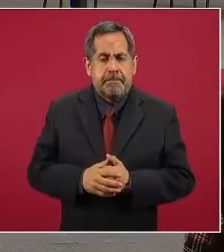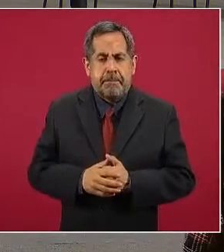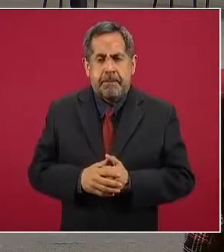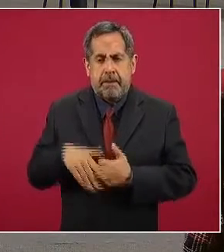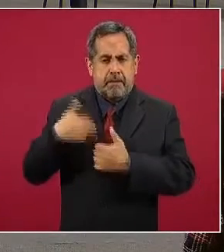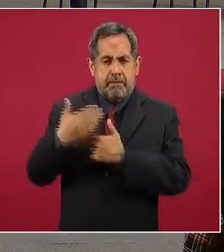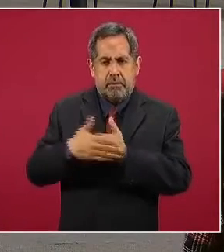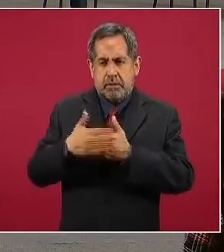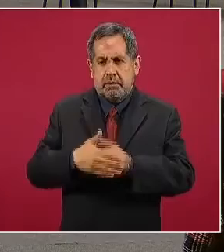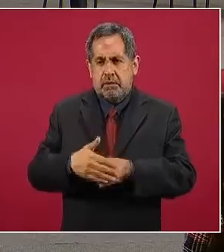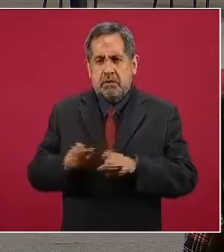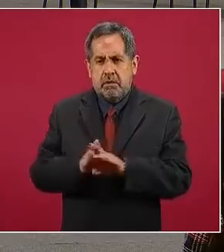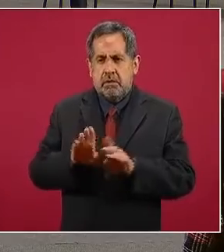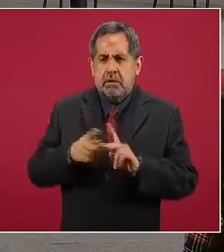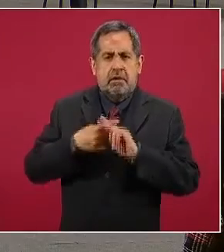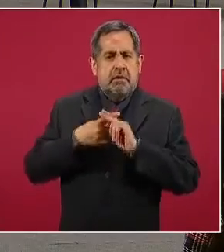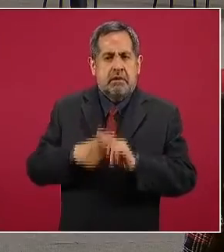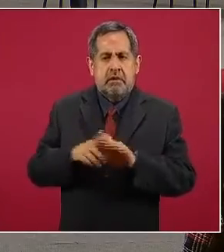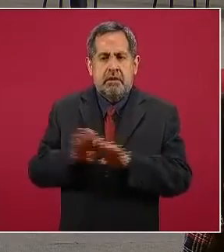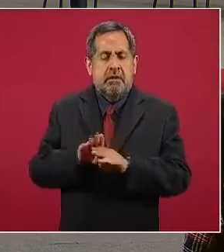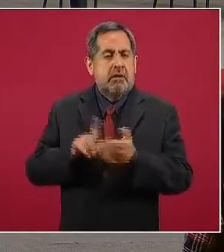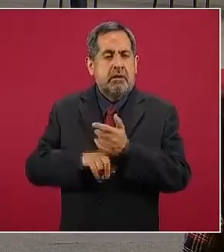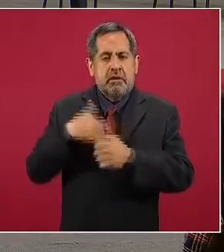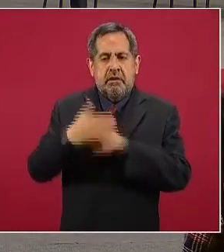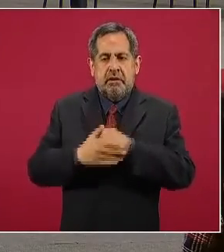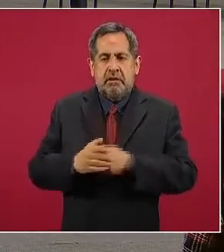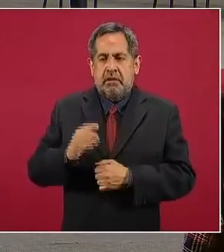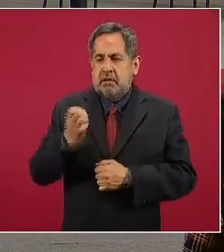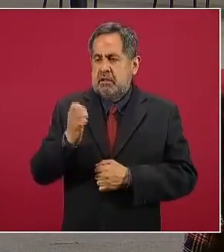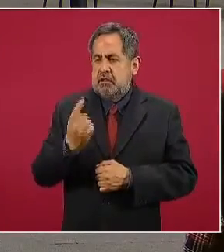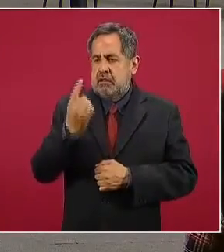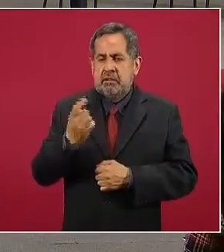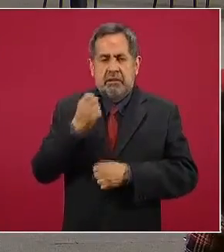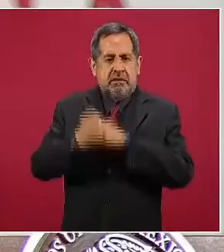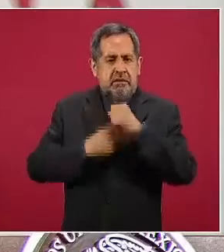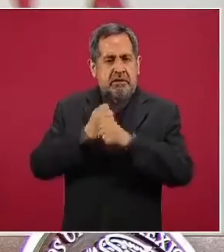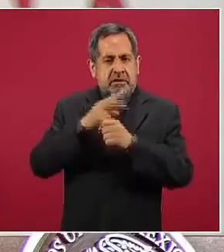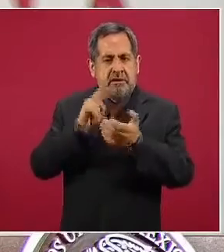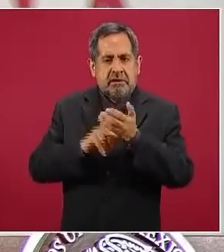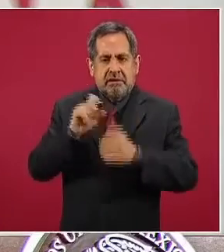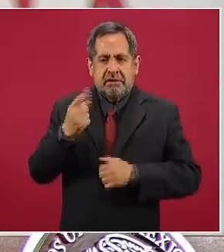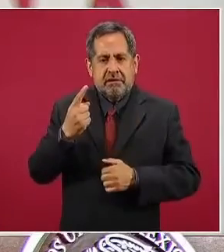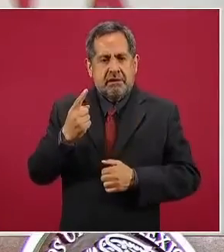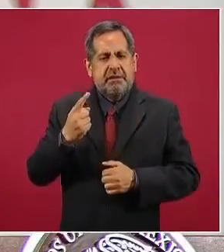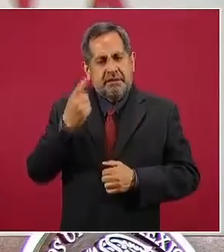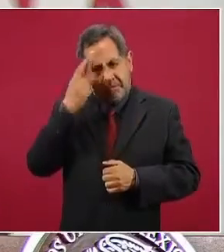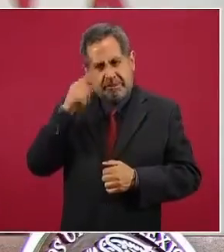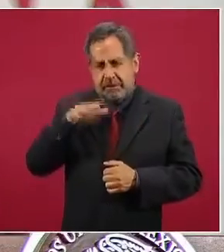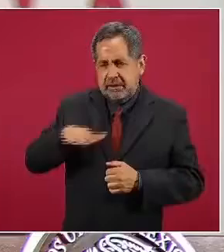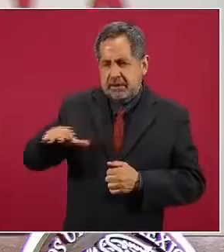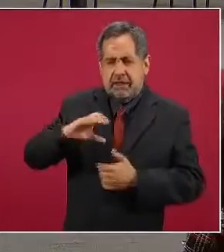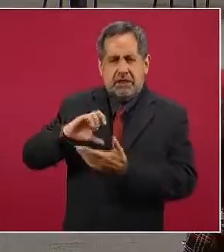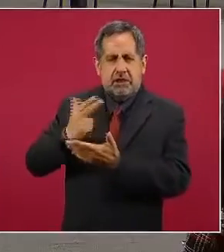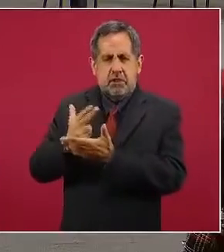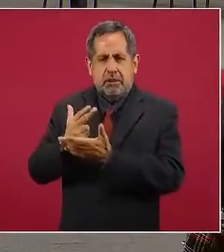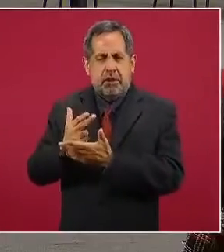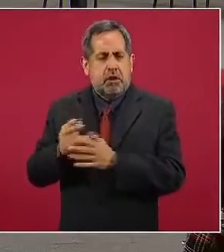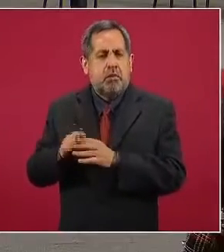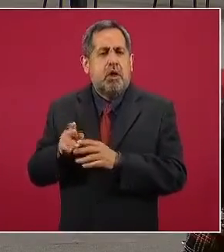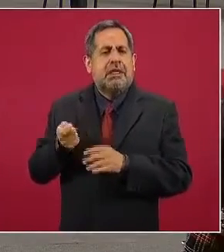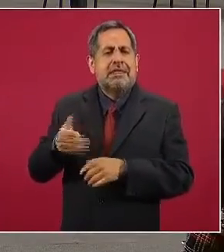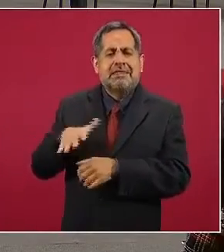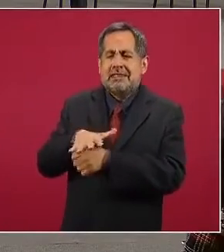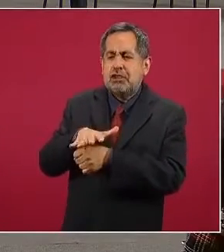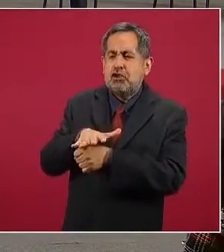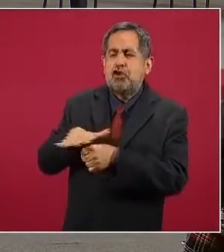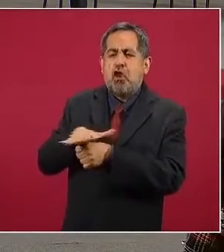que entrarían a vigor a partir del 1 de enero del 2021 para la zona libre de Chetumal? Son las siguientes. Si quieres,